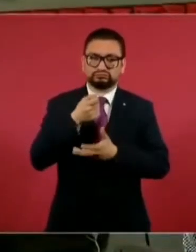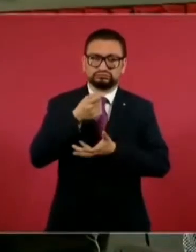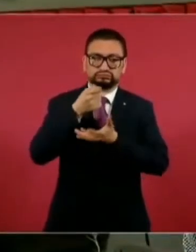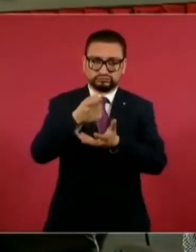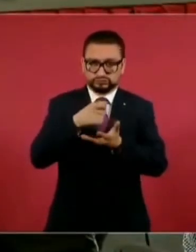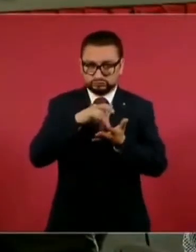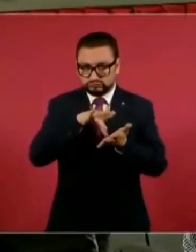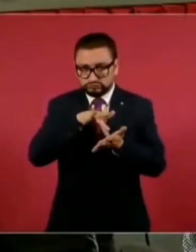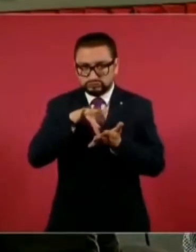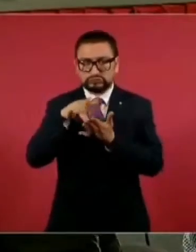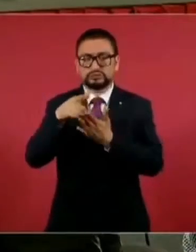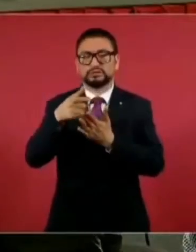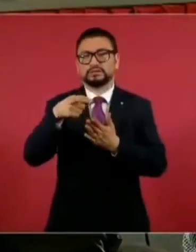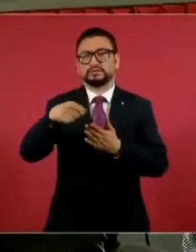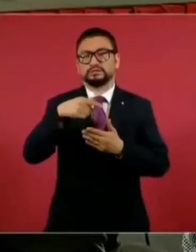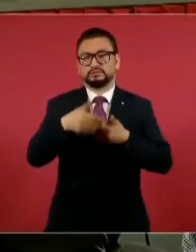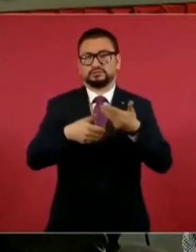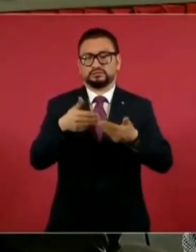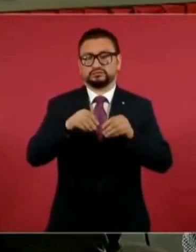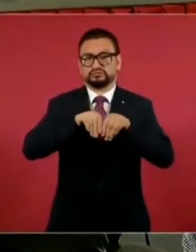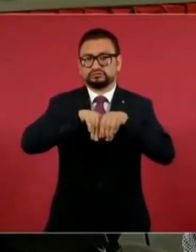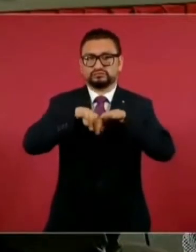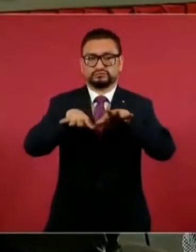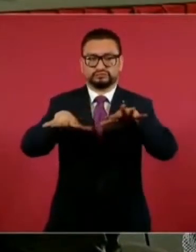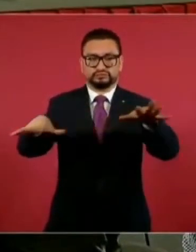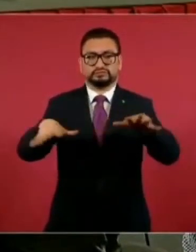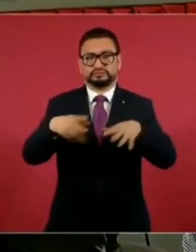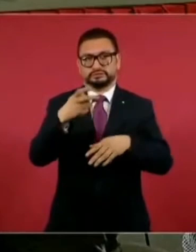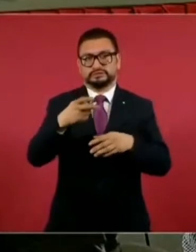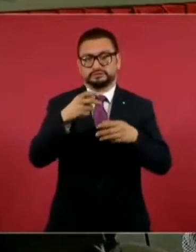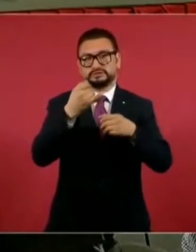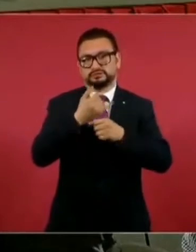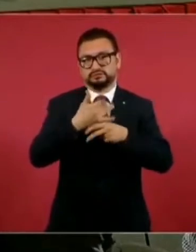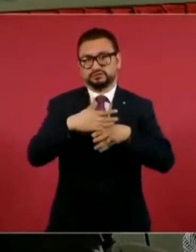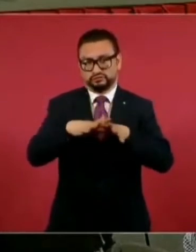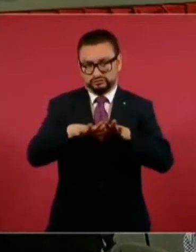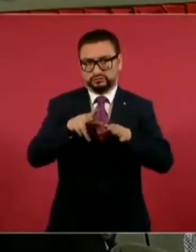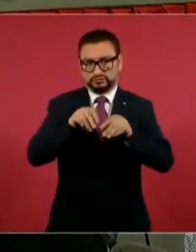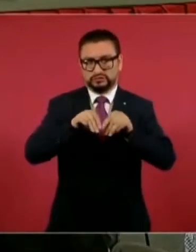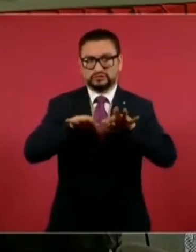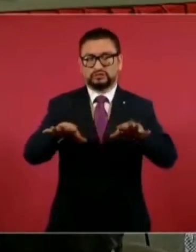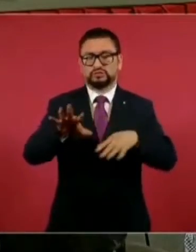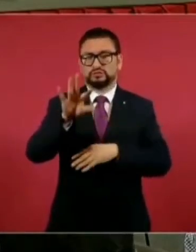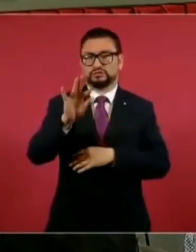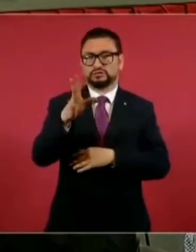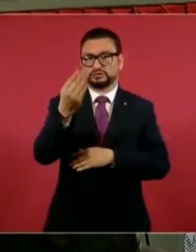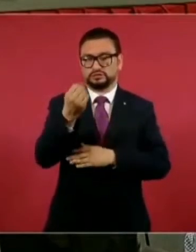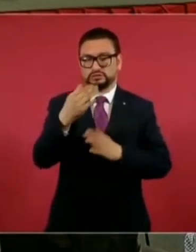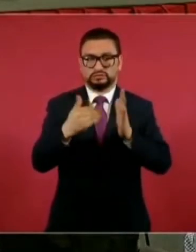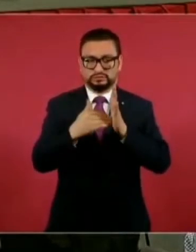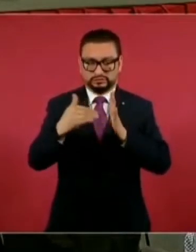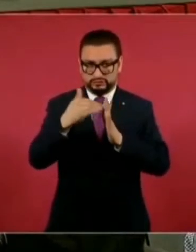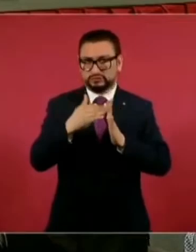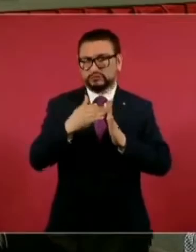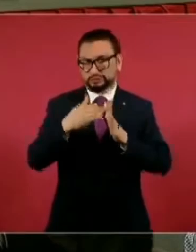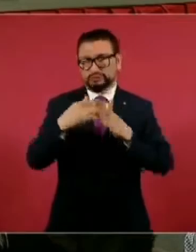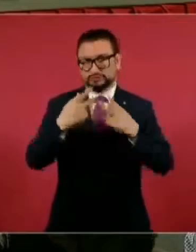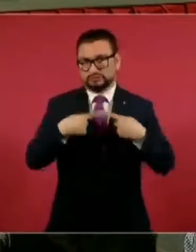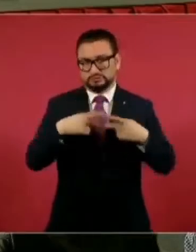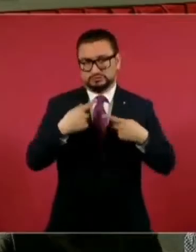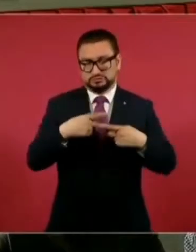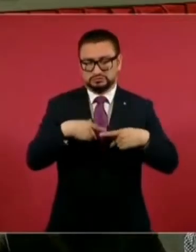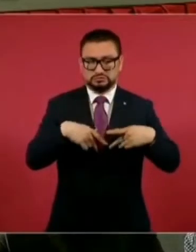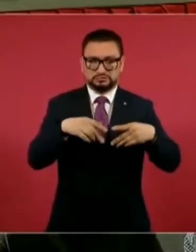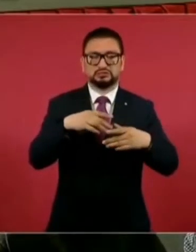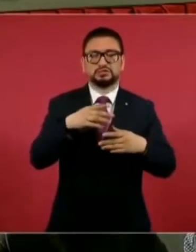se aplican en este proceso de distribución, que es el origen de la información, insisto, a través de 49 millones de medidores y a través de